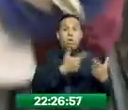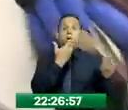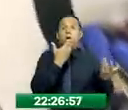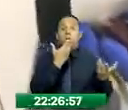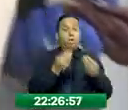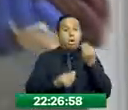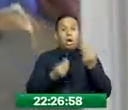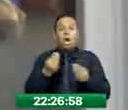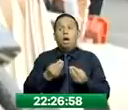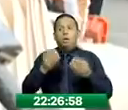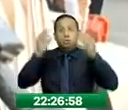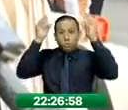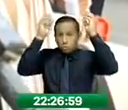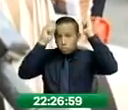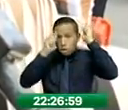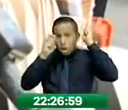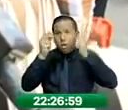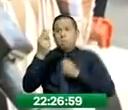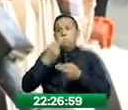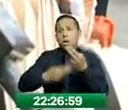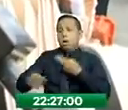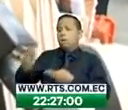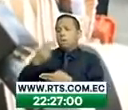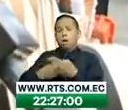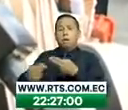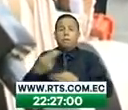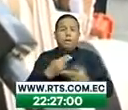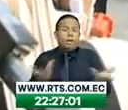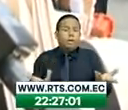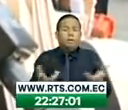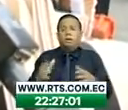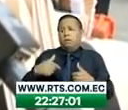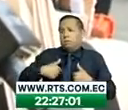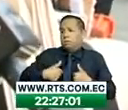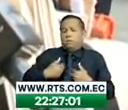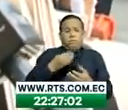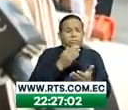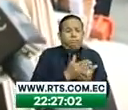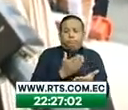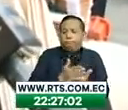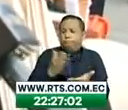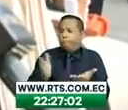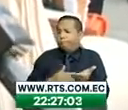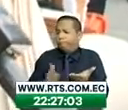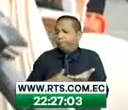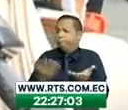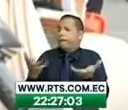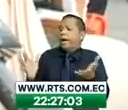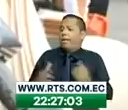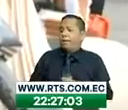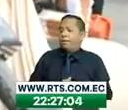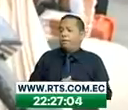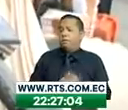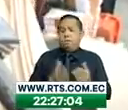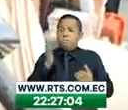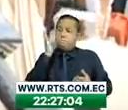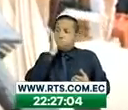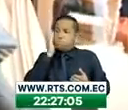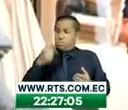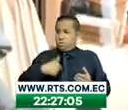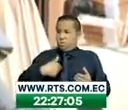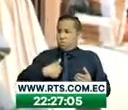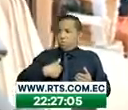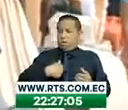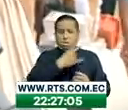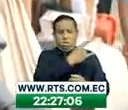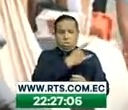la venta de sombreros y si no hay para la hora para cocinar no hay valor y está a mi mamá le dio a esta broma